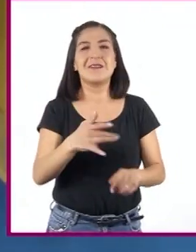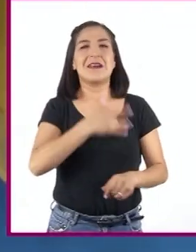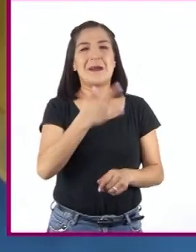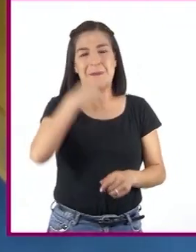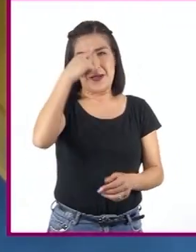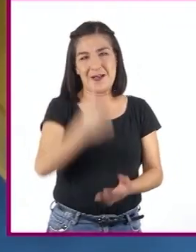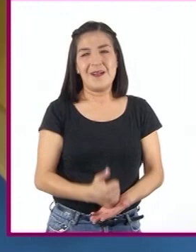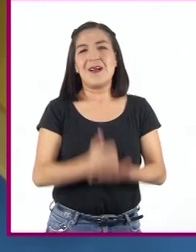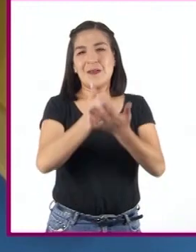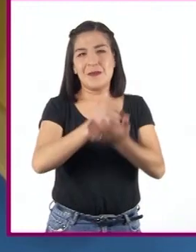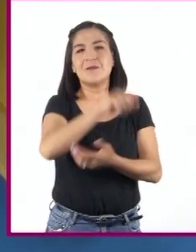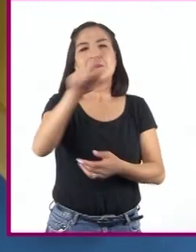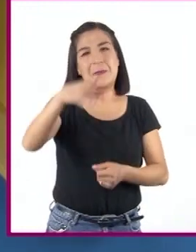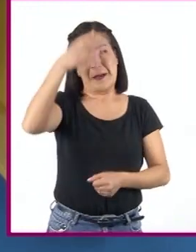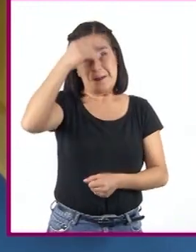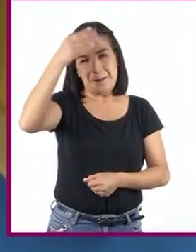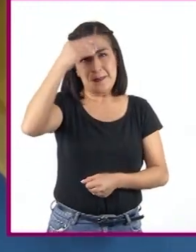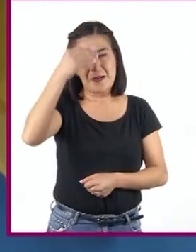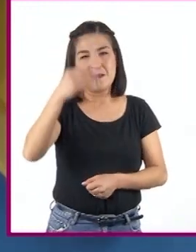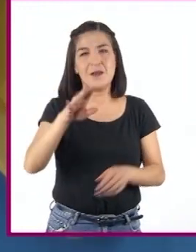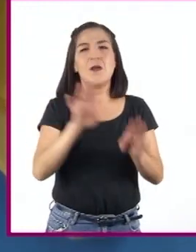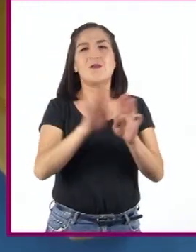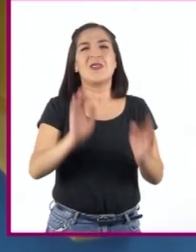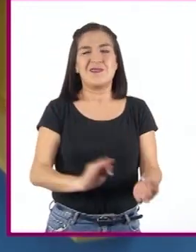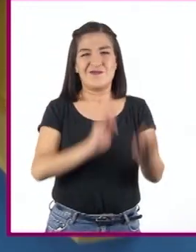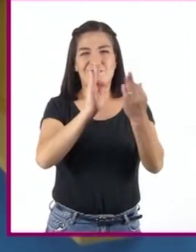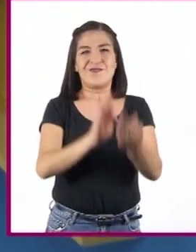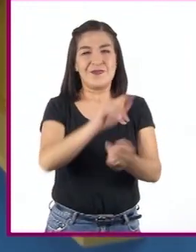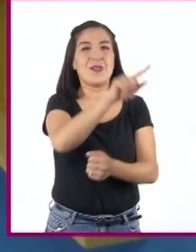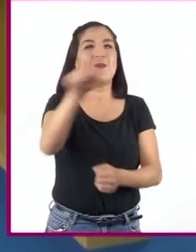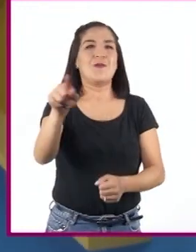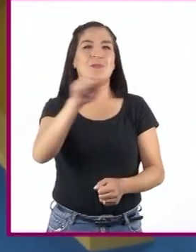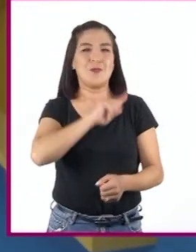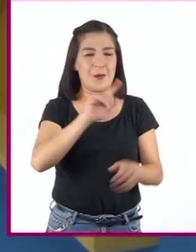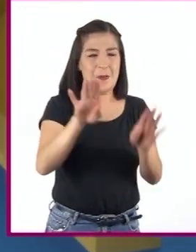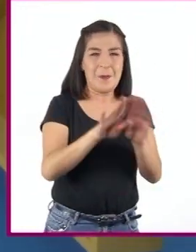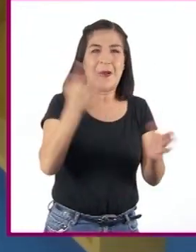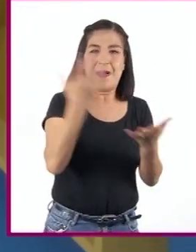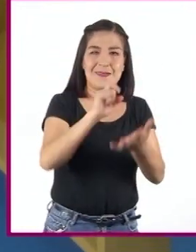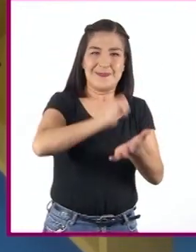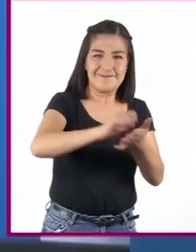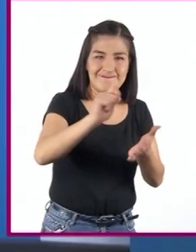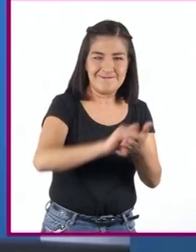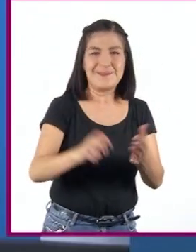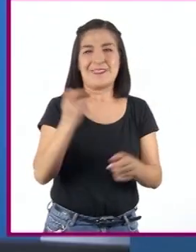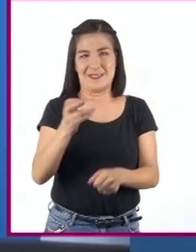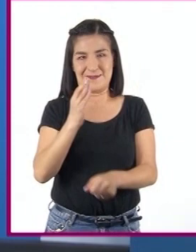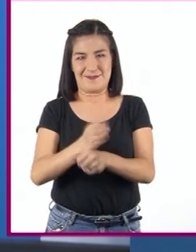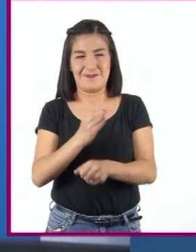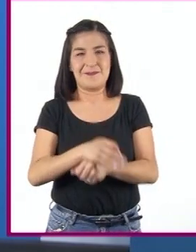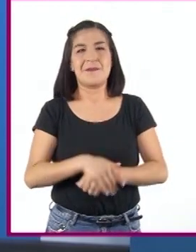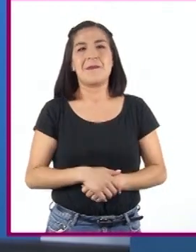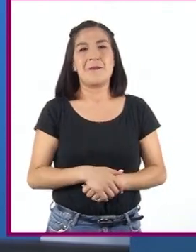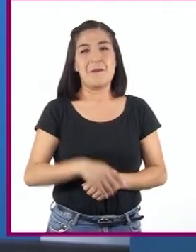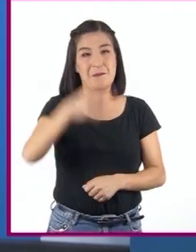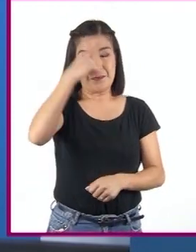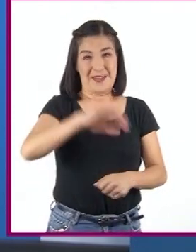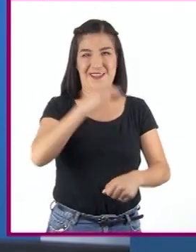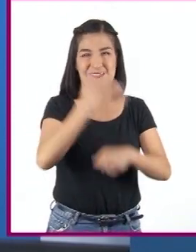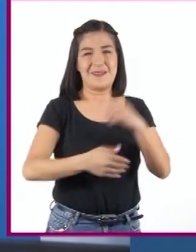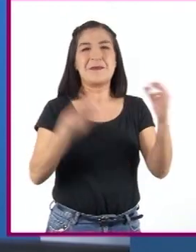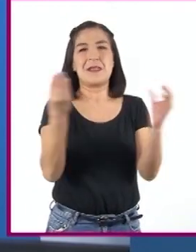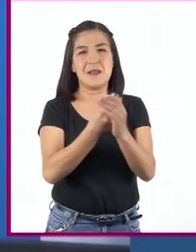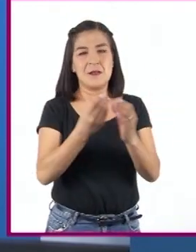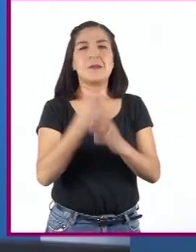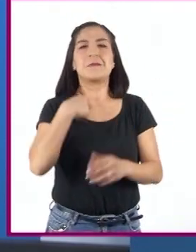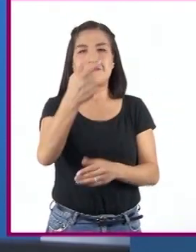para consolidar su aprendizaje al enfrentar por su cuenta la solución de problemas de este tipo. Para terminar la sesión,